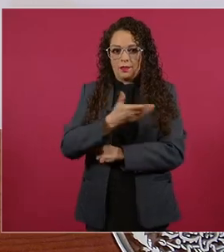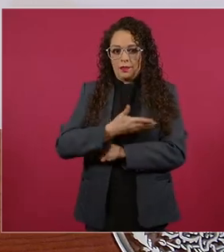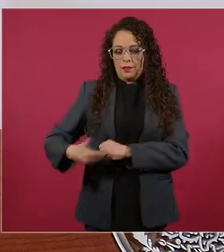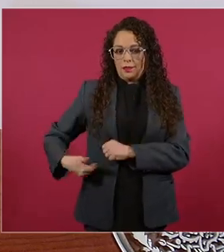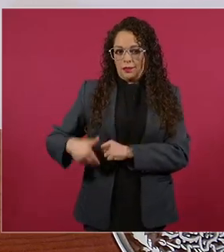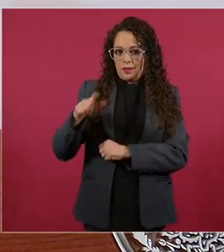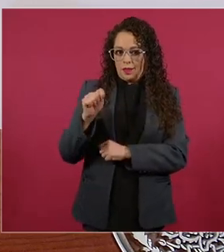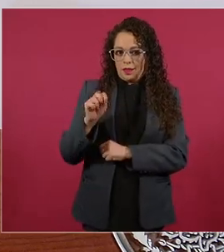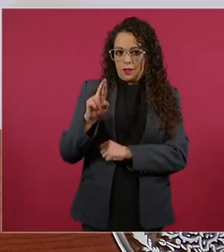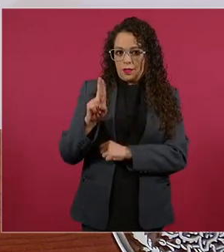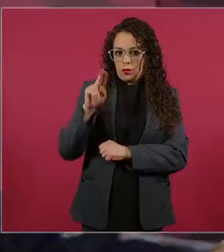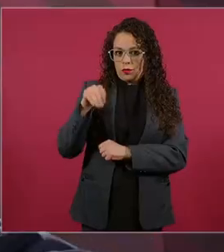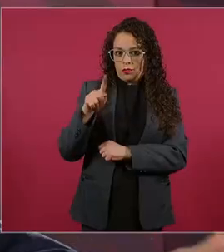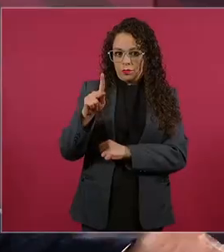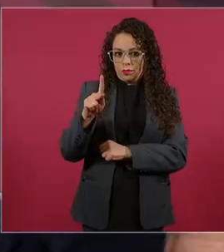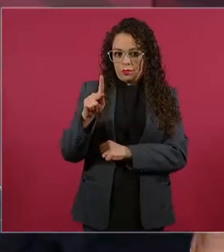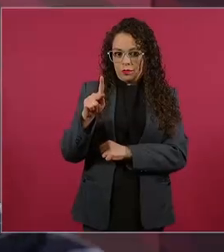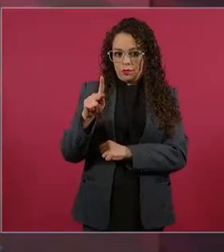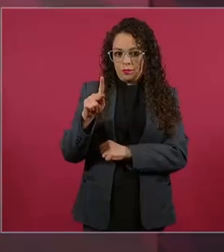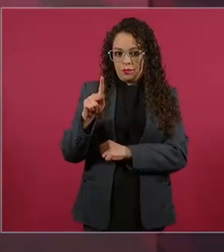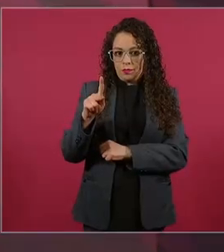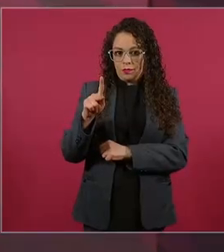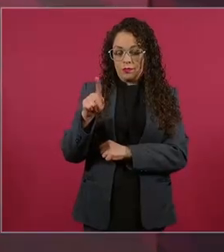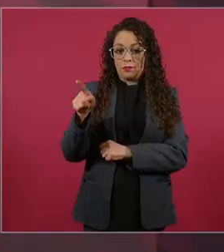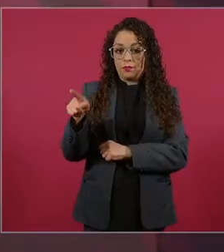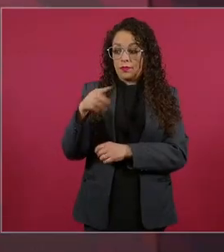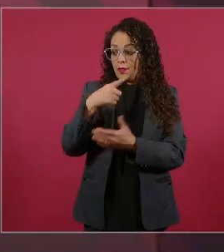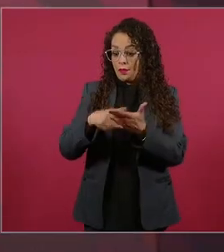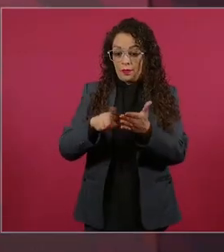elecciones y le cancelaron su cuenta.